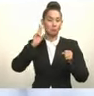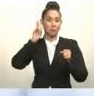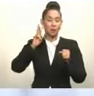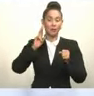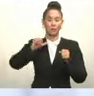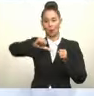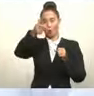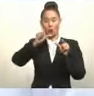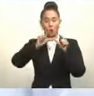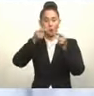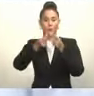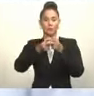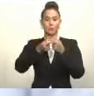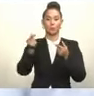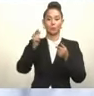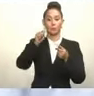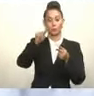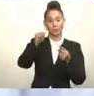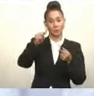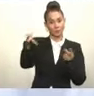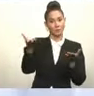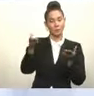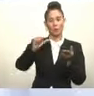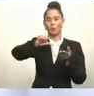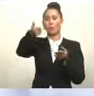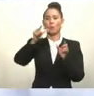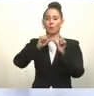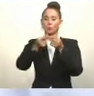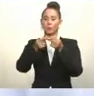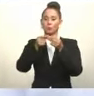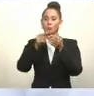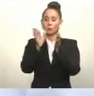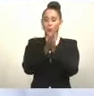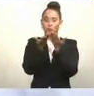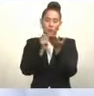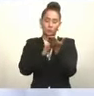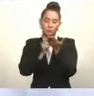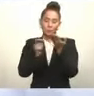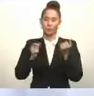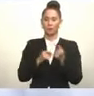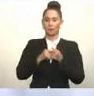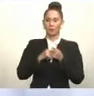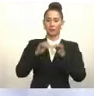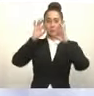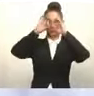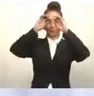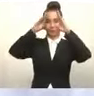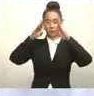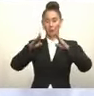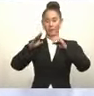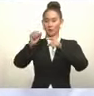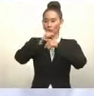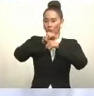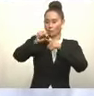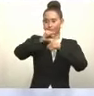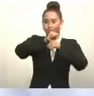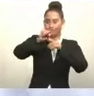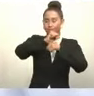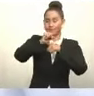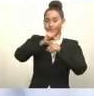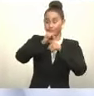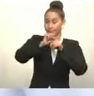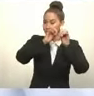y a través de material impreso. Nos propusimos capacitar al personal docente en el dominio de tecnologías